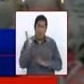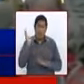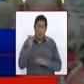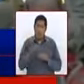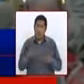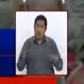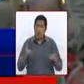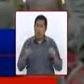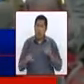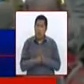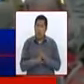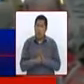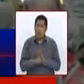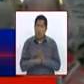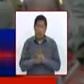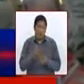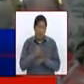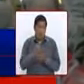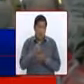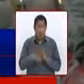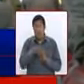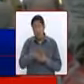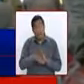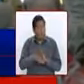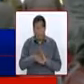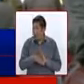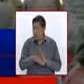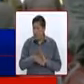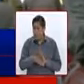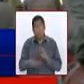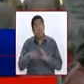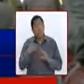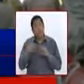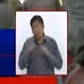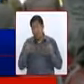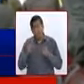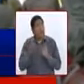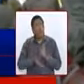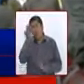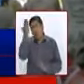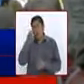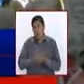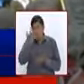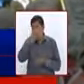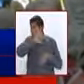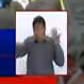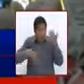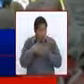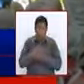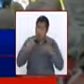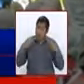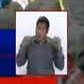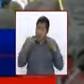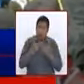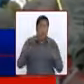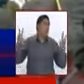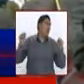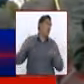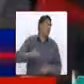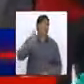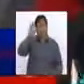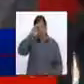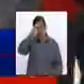contrabando. Tan caro la póliza puede bajar. Todos metemos, ¿no ve? Es decir, todos son contrabandistas aquí. No, no,